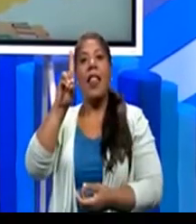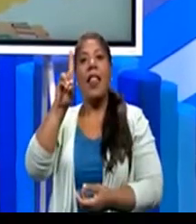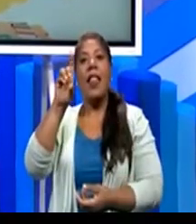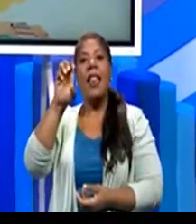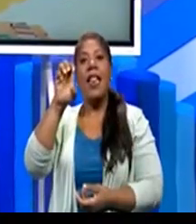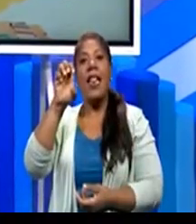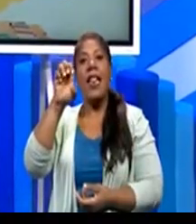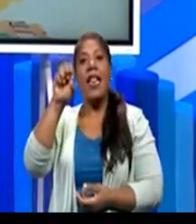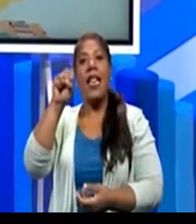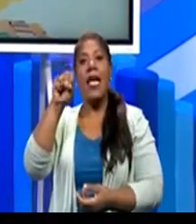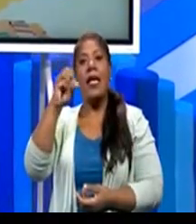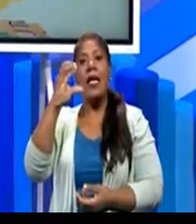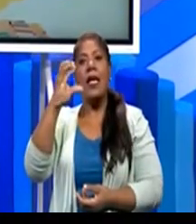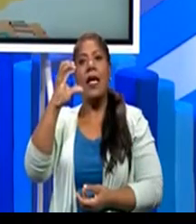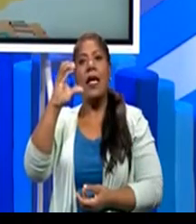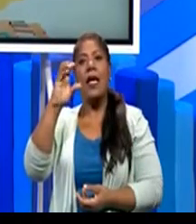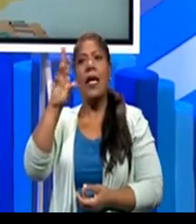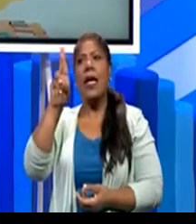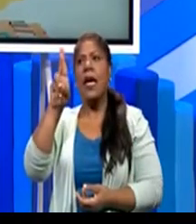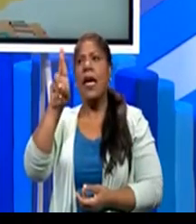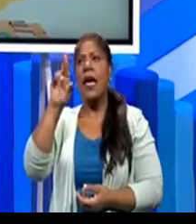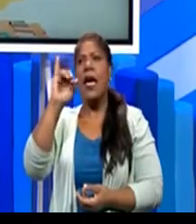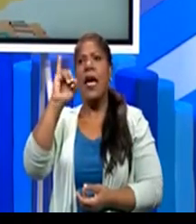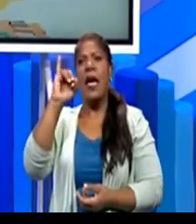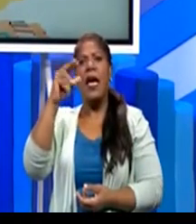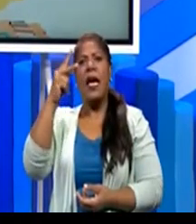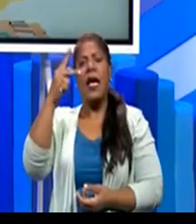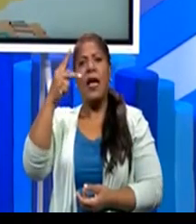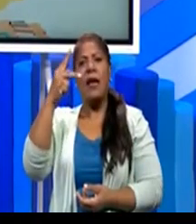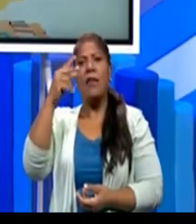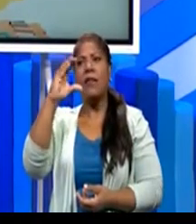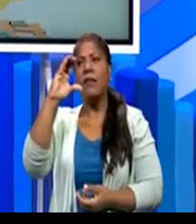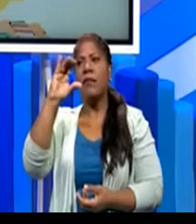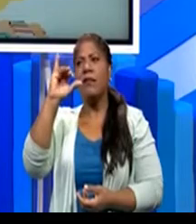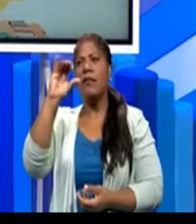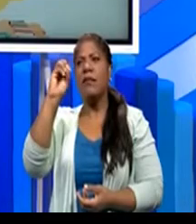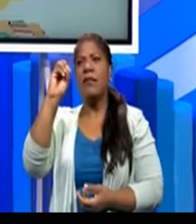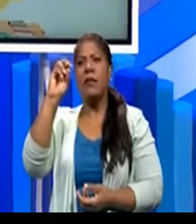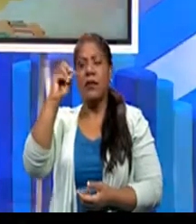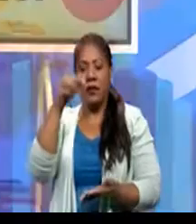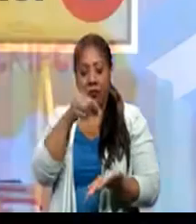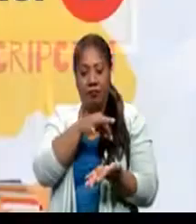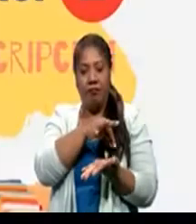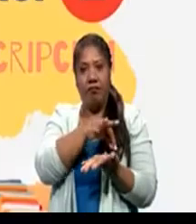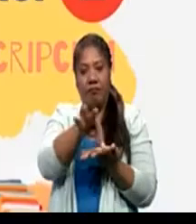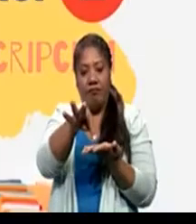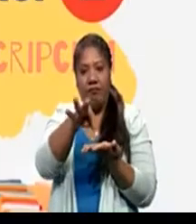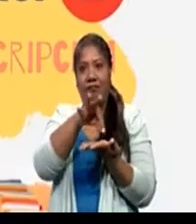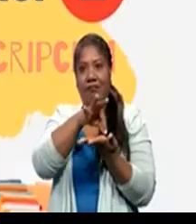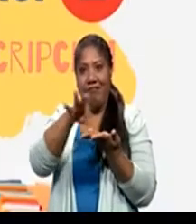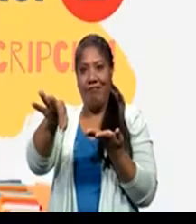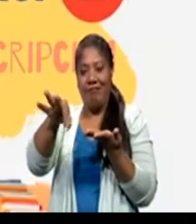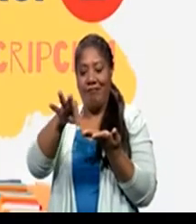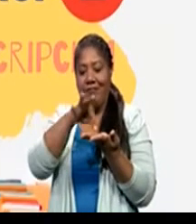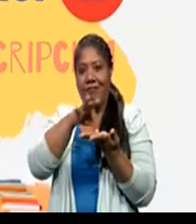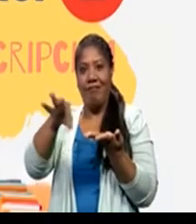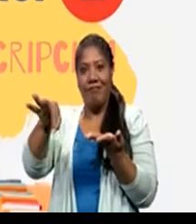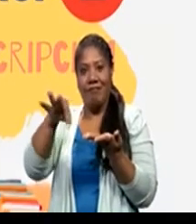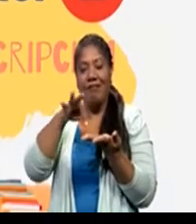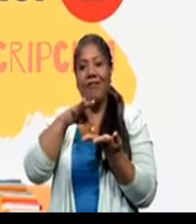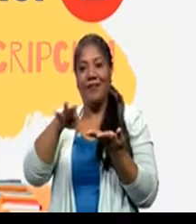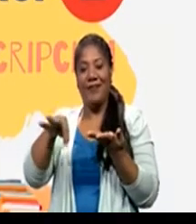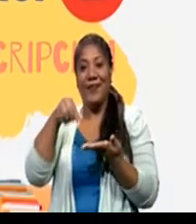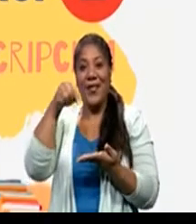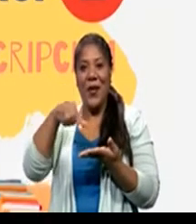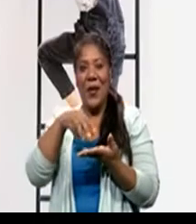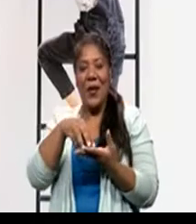les parece? Y ustedes dirán, bueno, maestra, ¿y eso qué es? ¿Cómo podemos hablar de la descripción? Bueno, lo vamos a